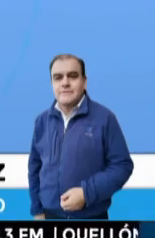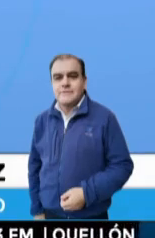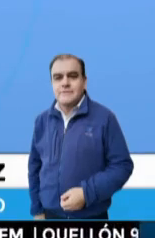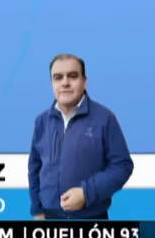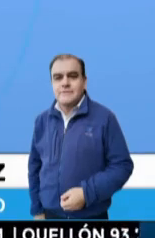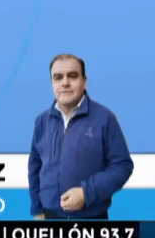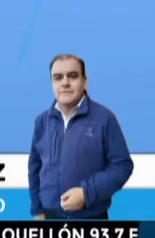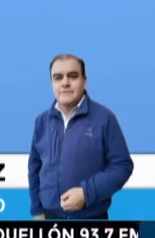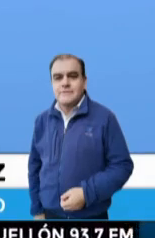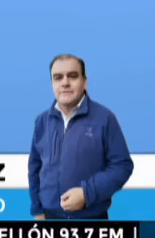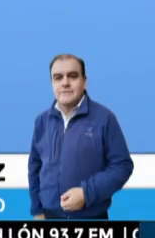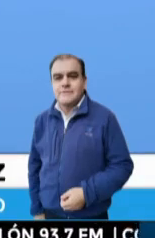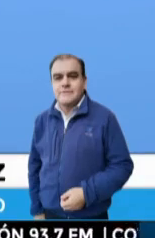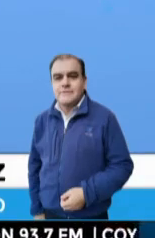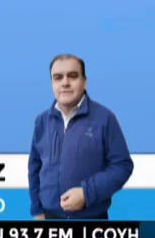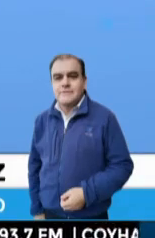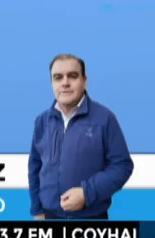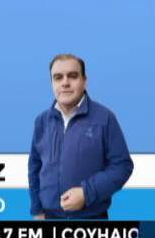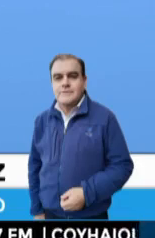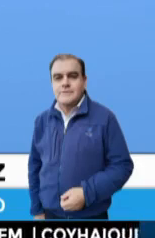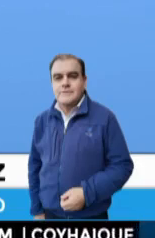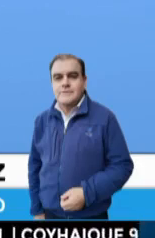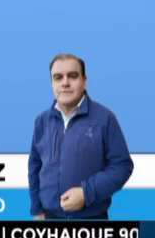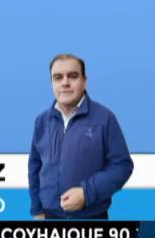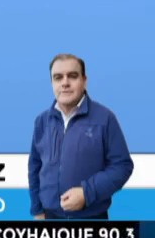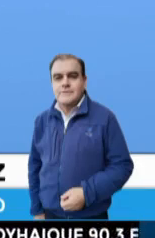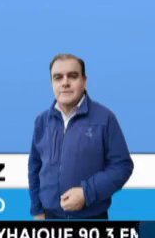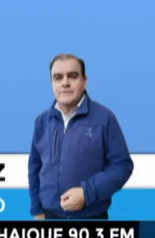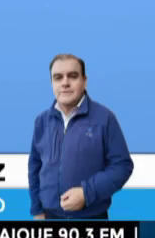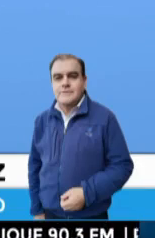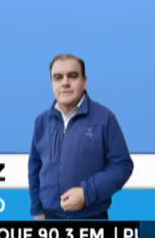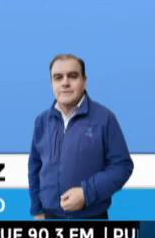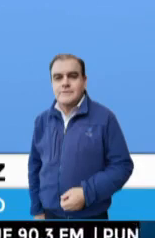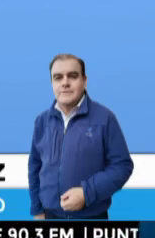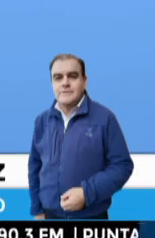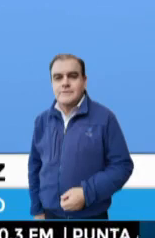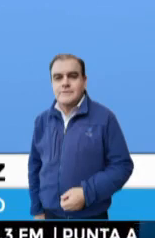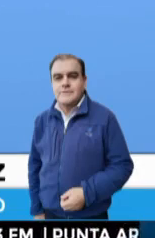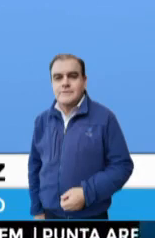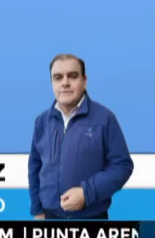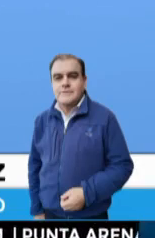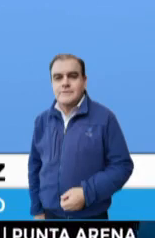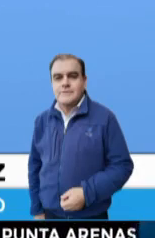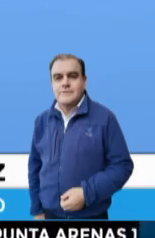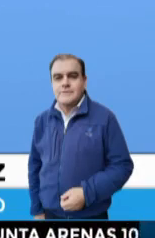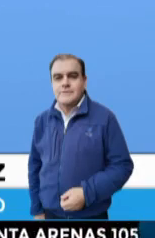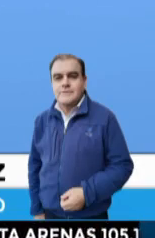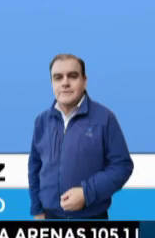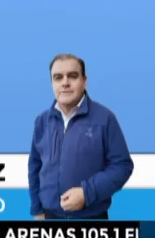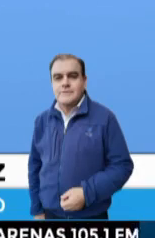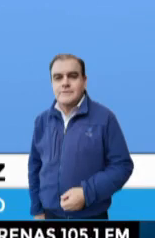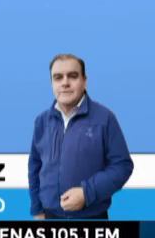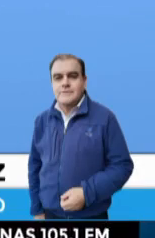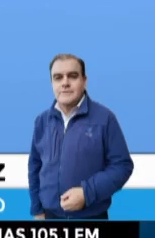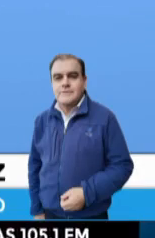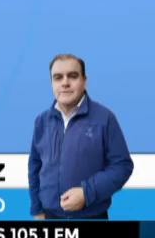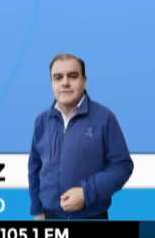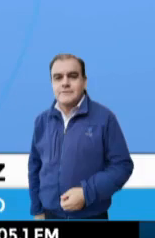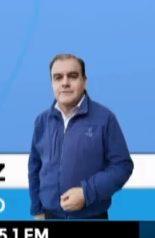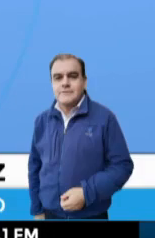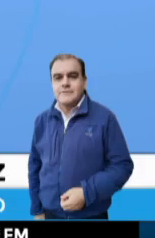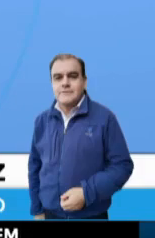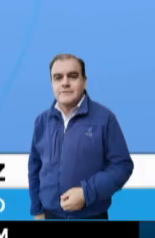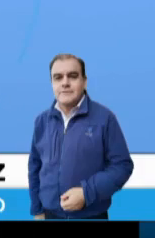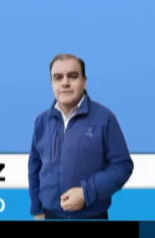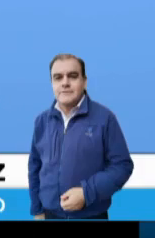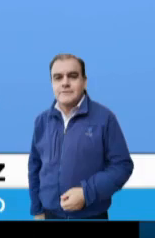algunos vehículos hacia el sur. Pero en sentido contrario, de sur a norte, solo hace algunos minutos se pudo habilitar una pista para permitir también el paso de vehículos.